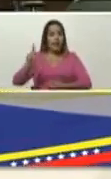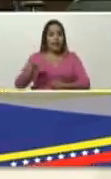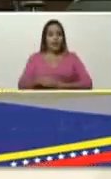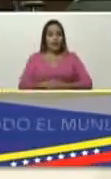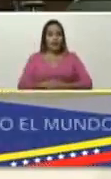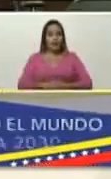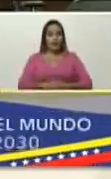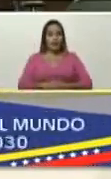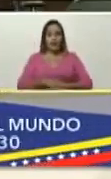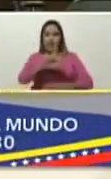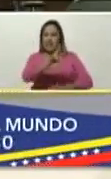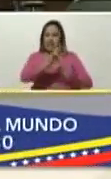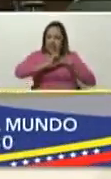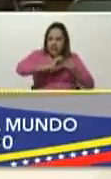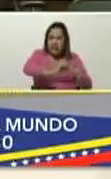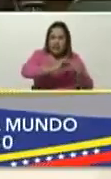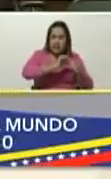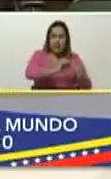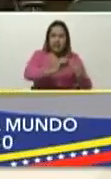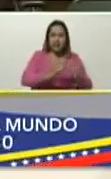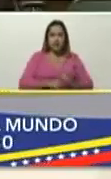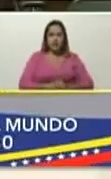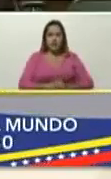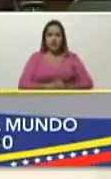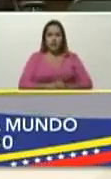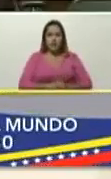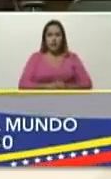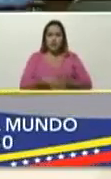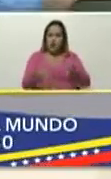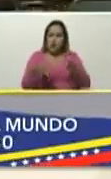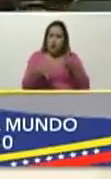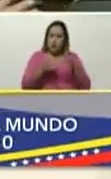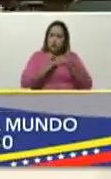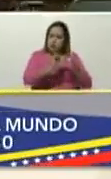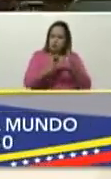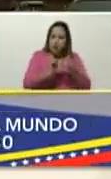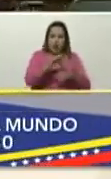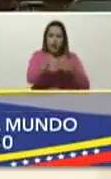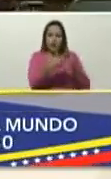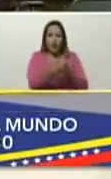la resistencia permanente, heroica y victoriosa de todos y de todas.